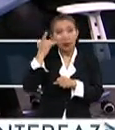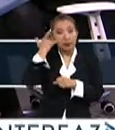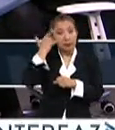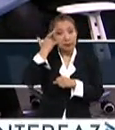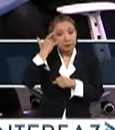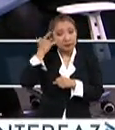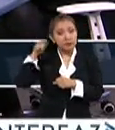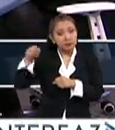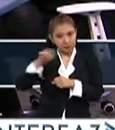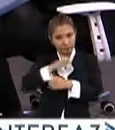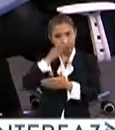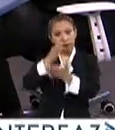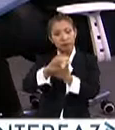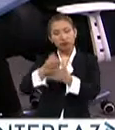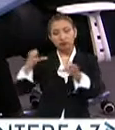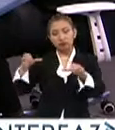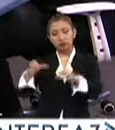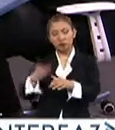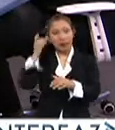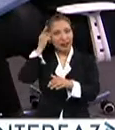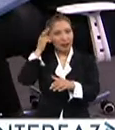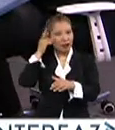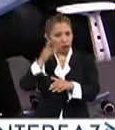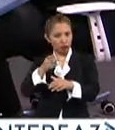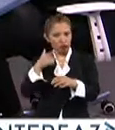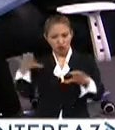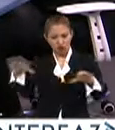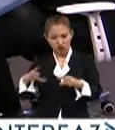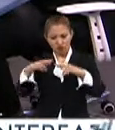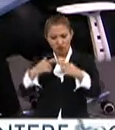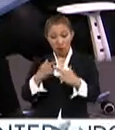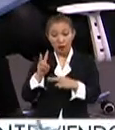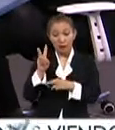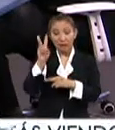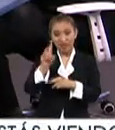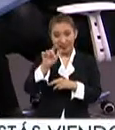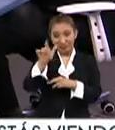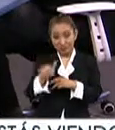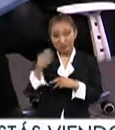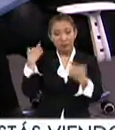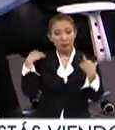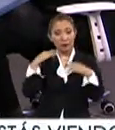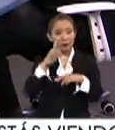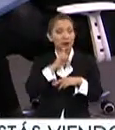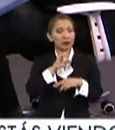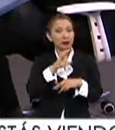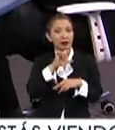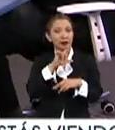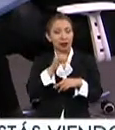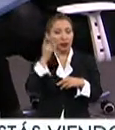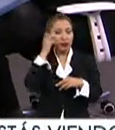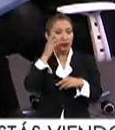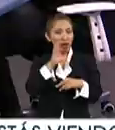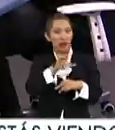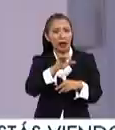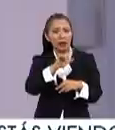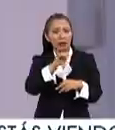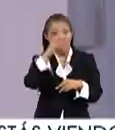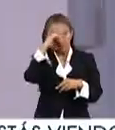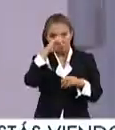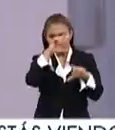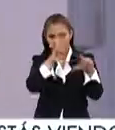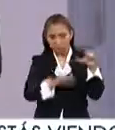Campeche tuvimos nuestro colegio de directores el día jueves, pero el día viernes la maestra Celia, la directora académica del Instituto a nivel